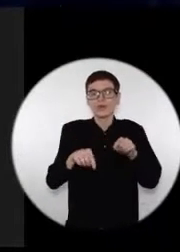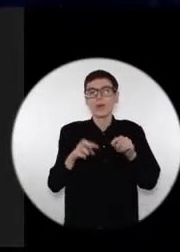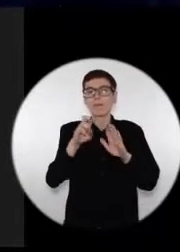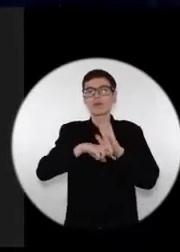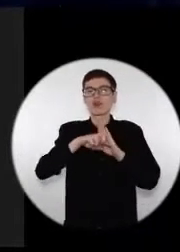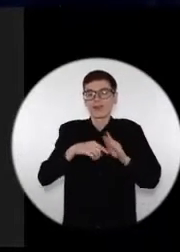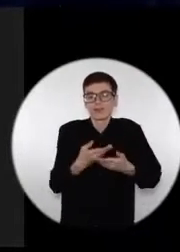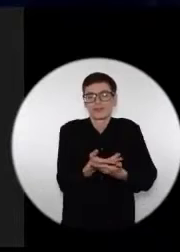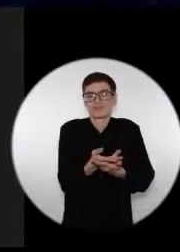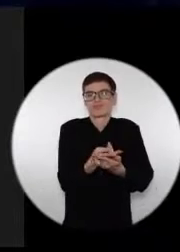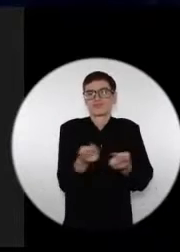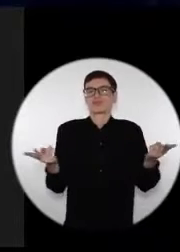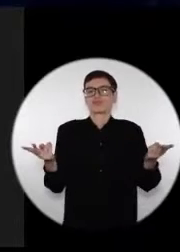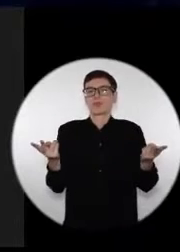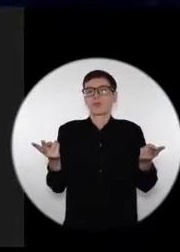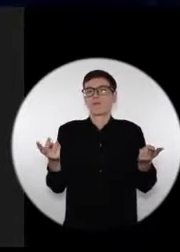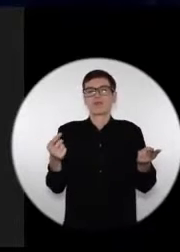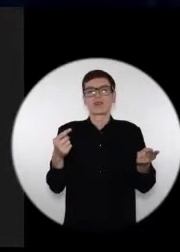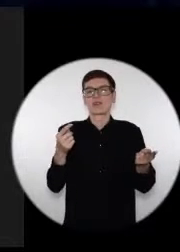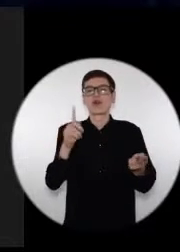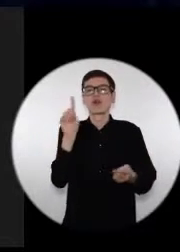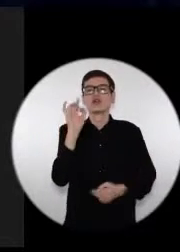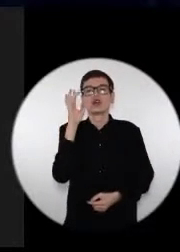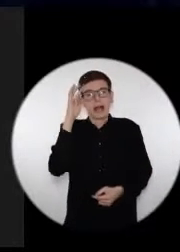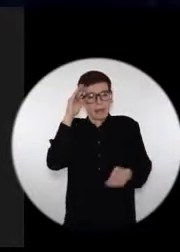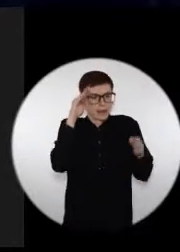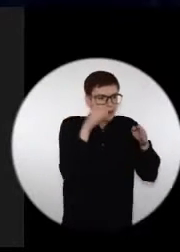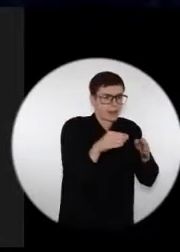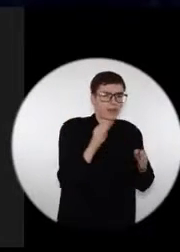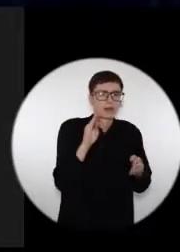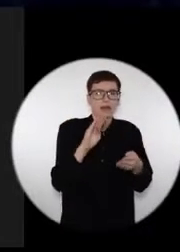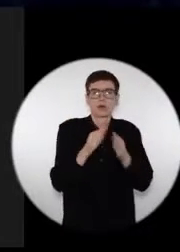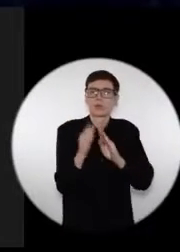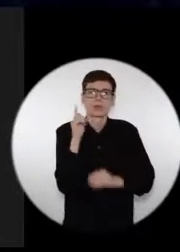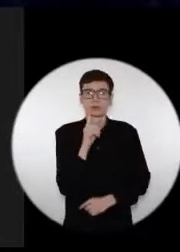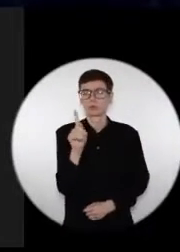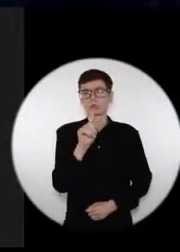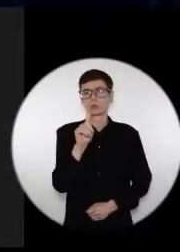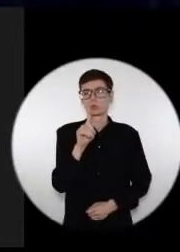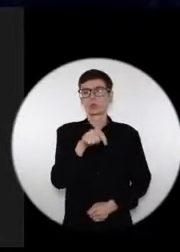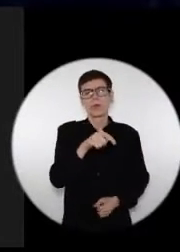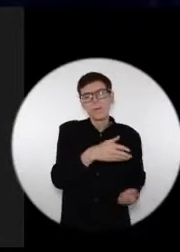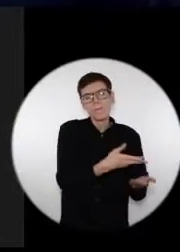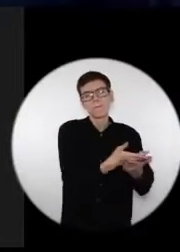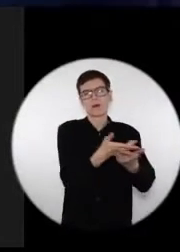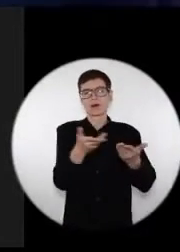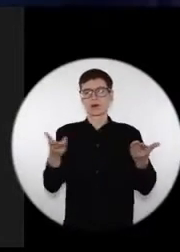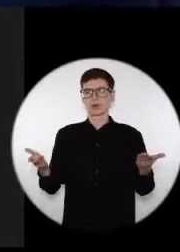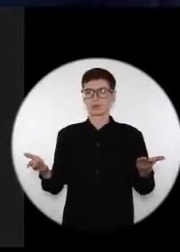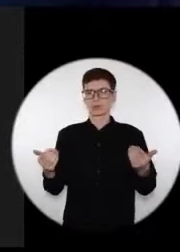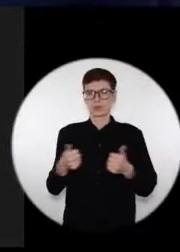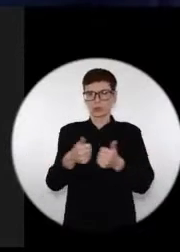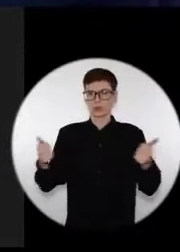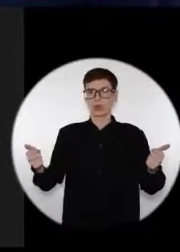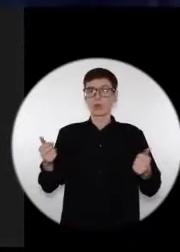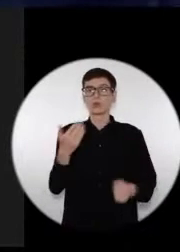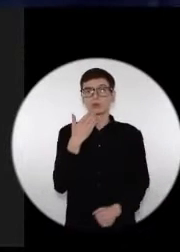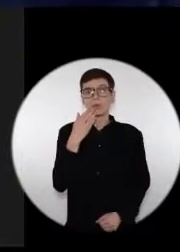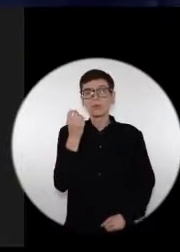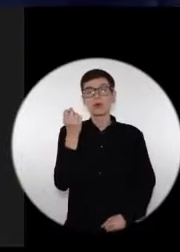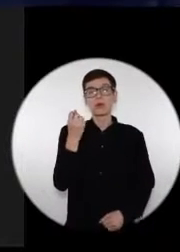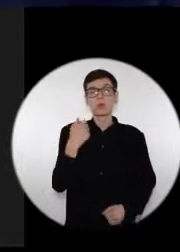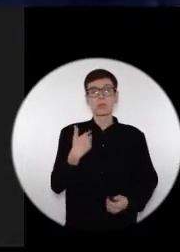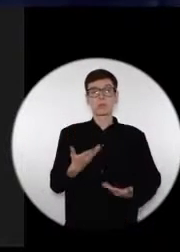con él por ese proyecto y claro el ahí se abre a todo público o sea son proyectos que no son solamente para la comunidad sorda en primer lugar